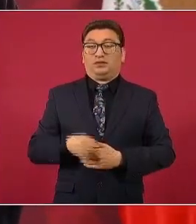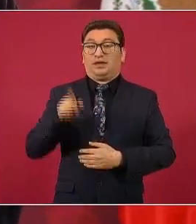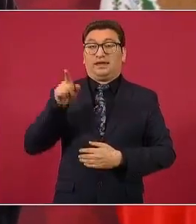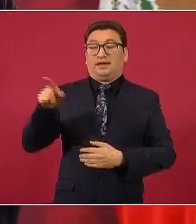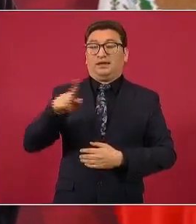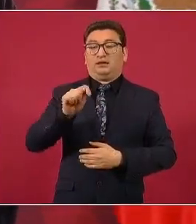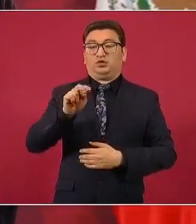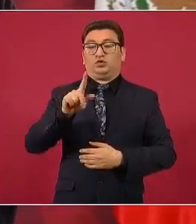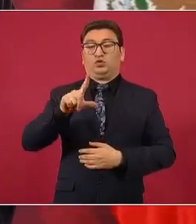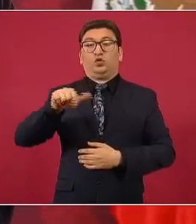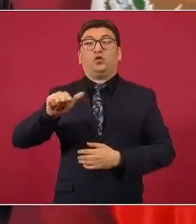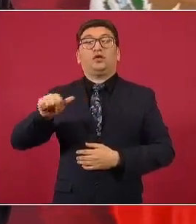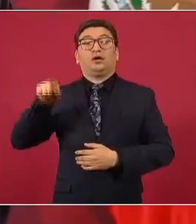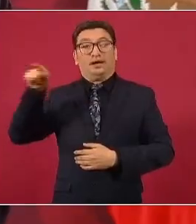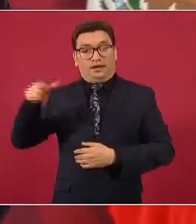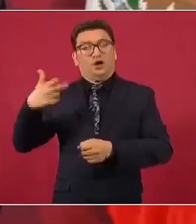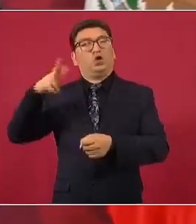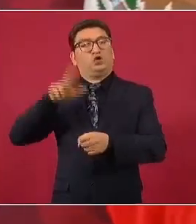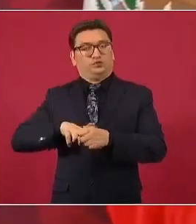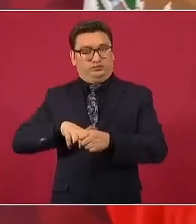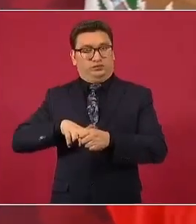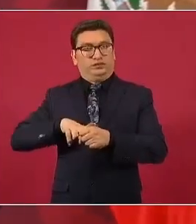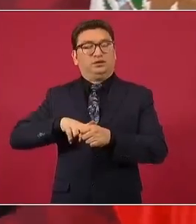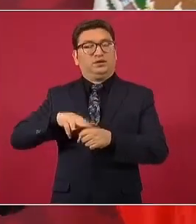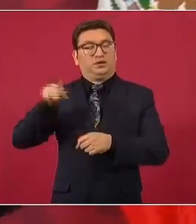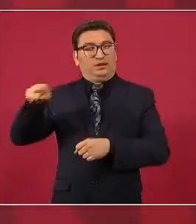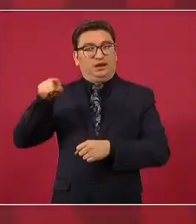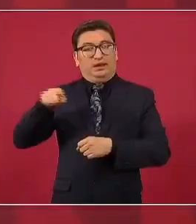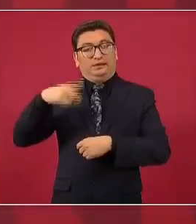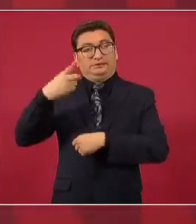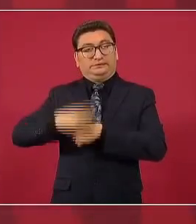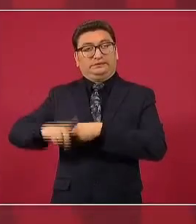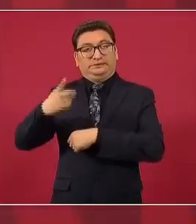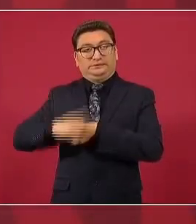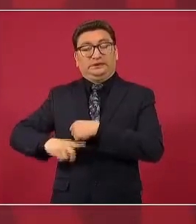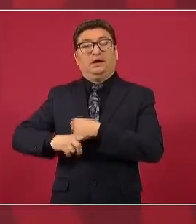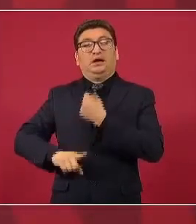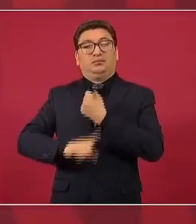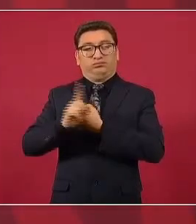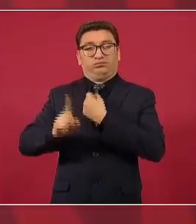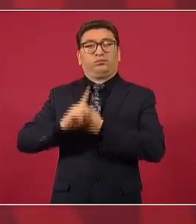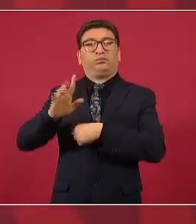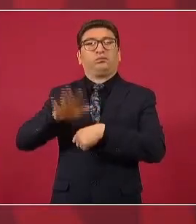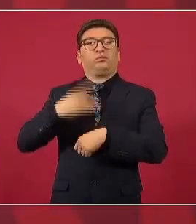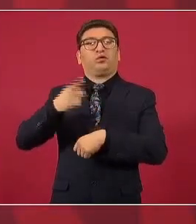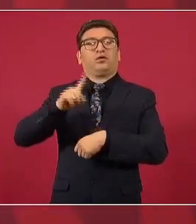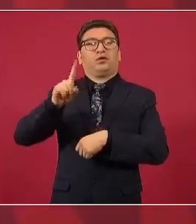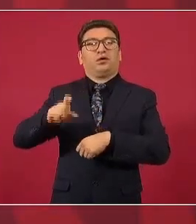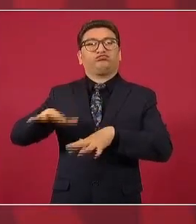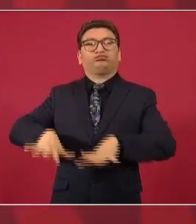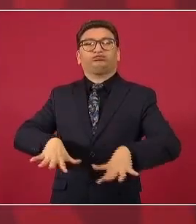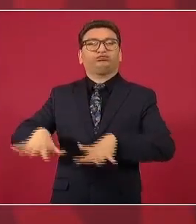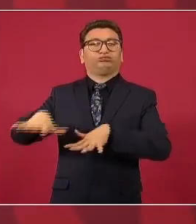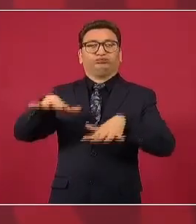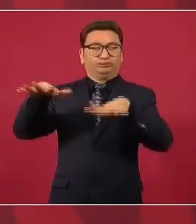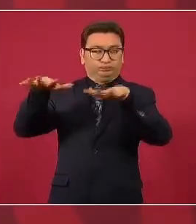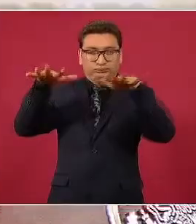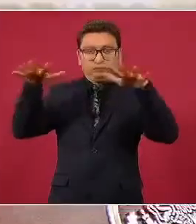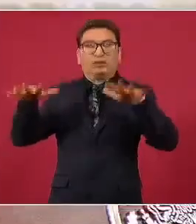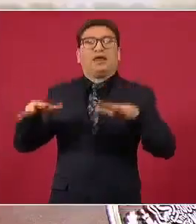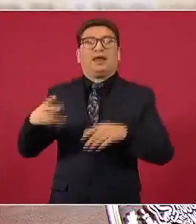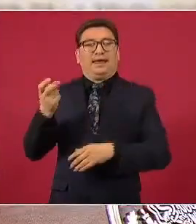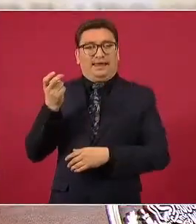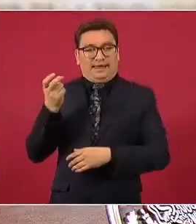Tula, que se afectó por completo con la inundación. Estaba en